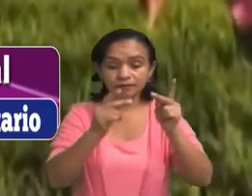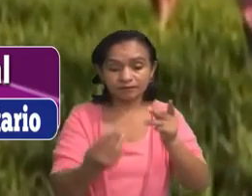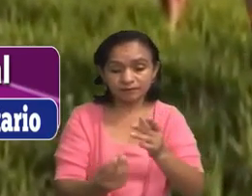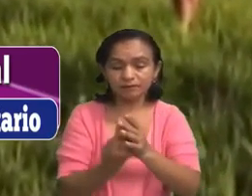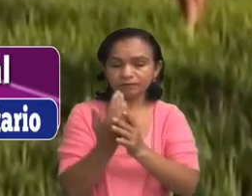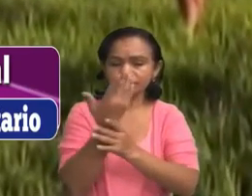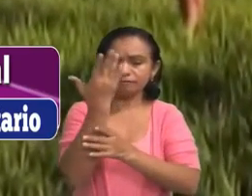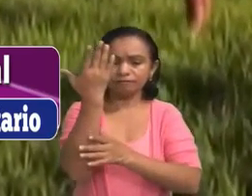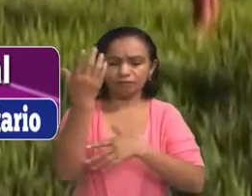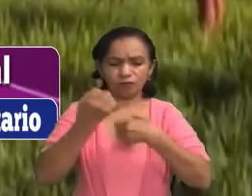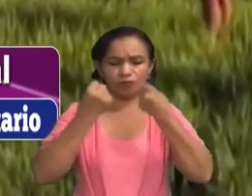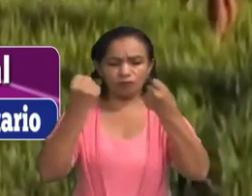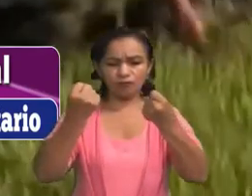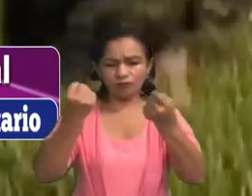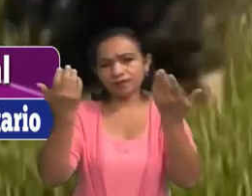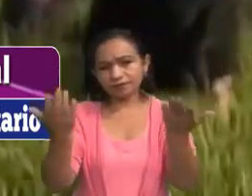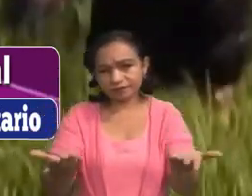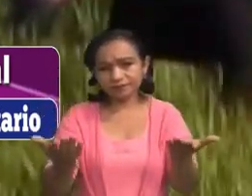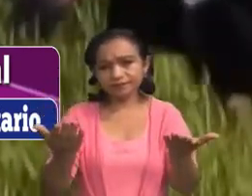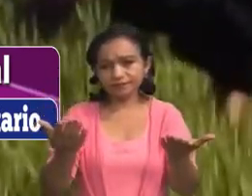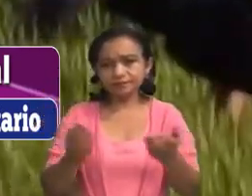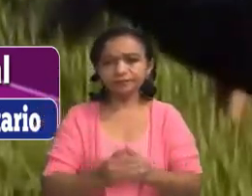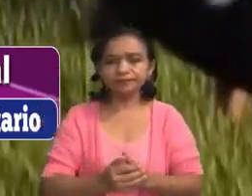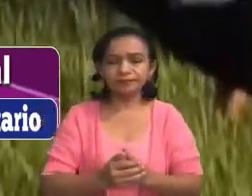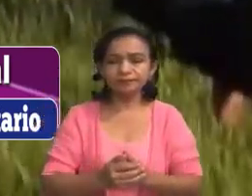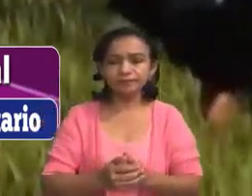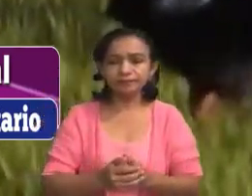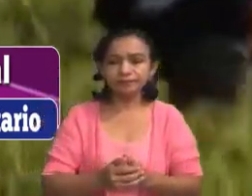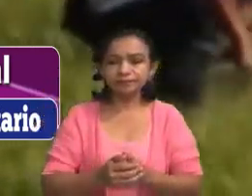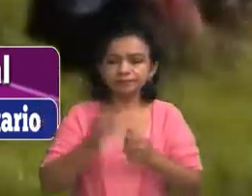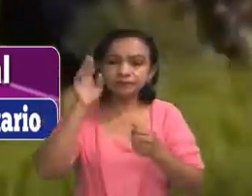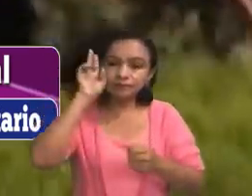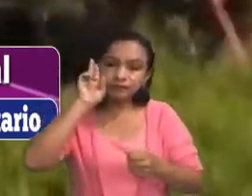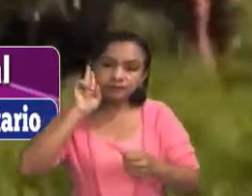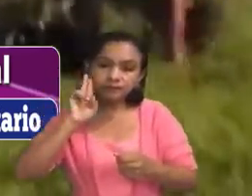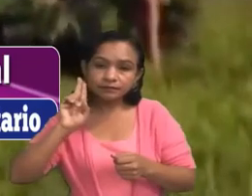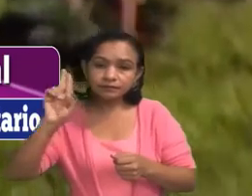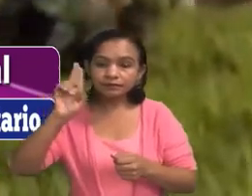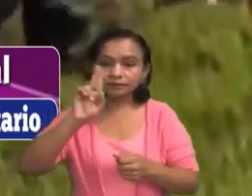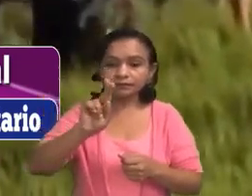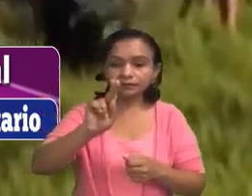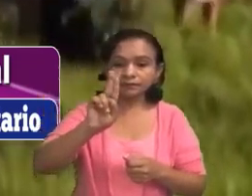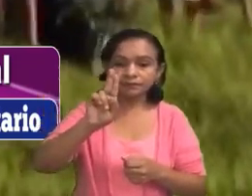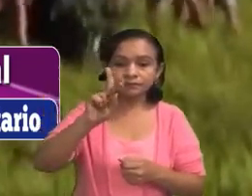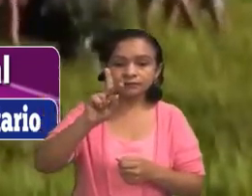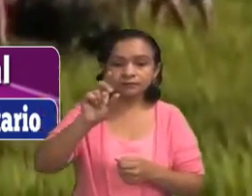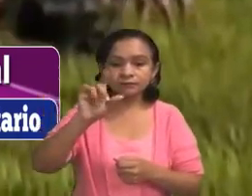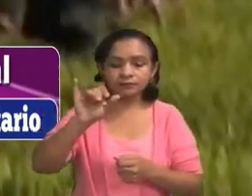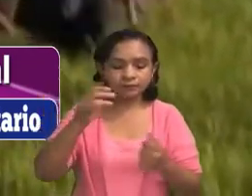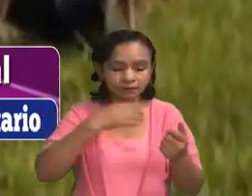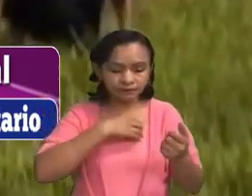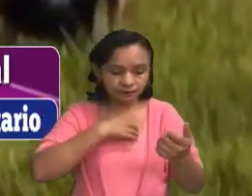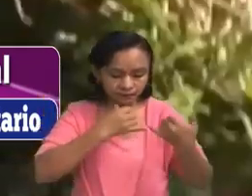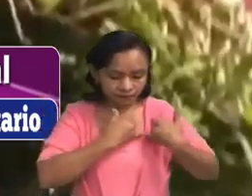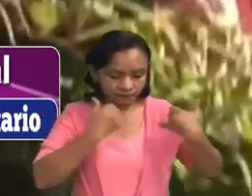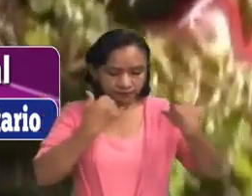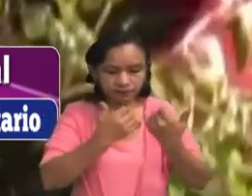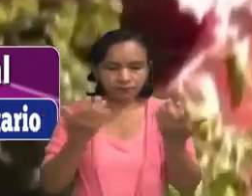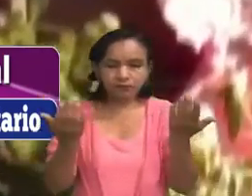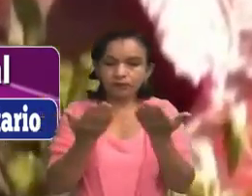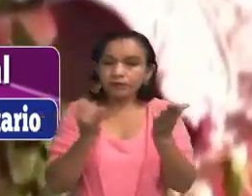la producción, a los cultivos. Por tanto, la Universidad Politécnica, a través de su Instituto de Capacitación